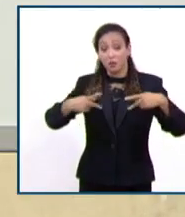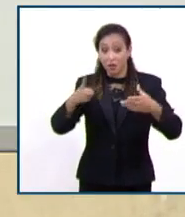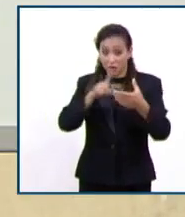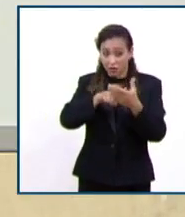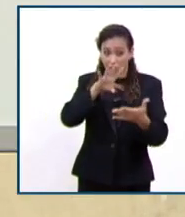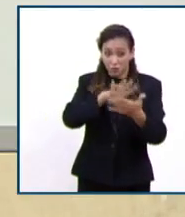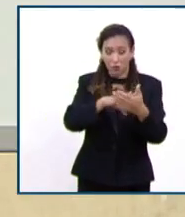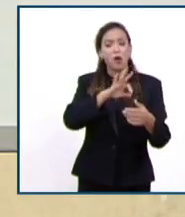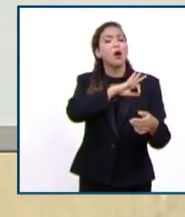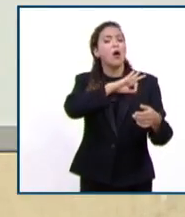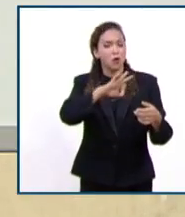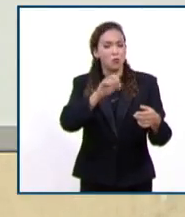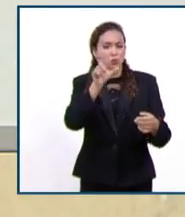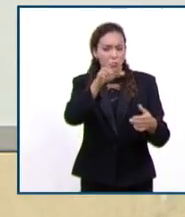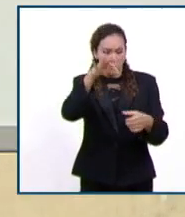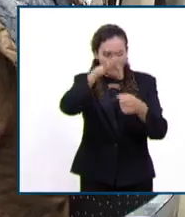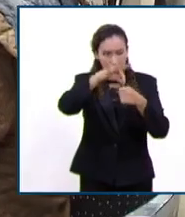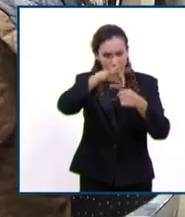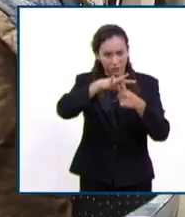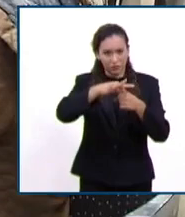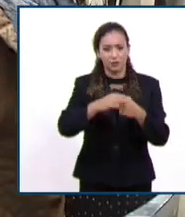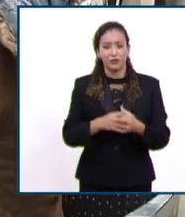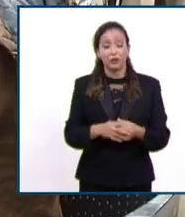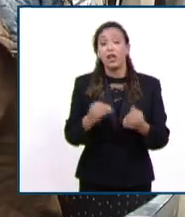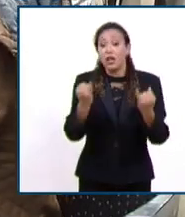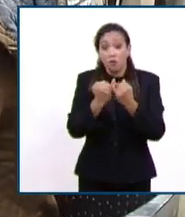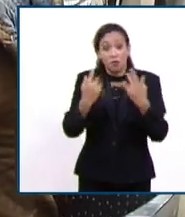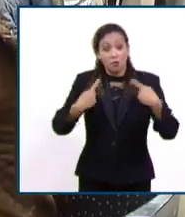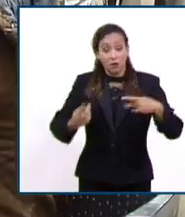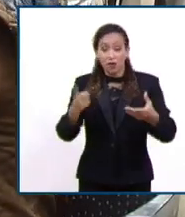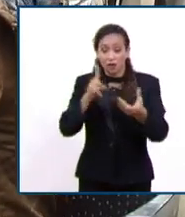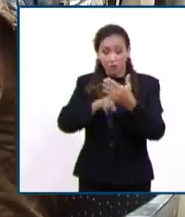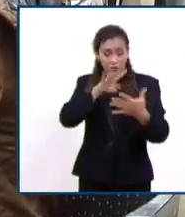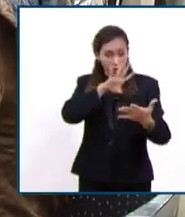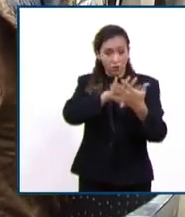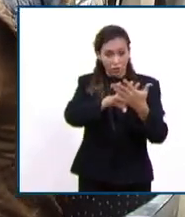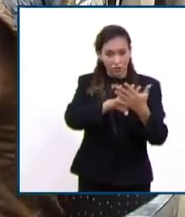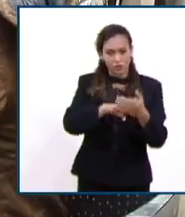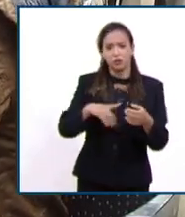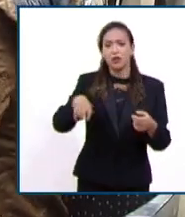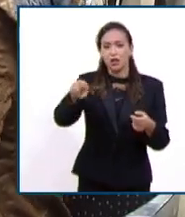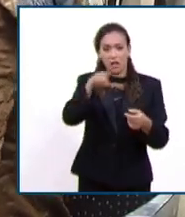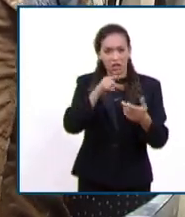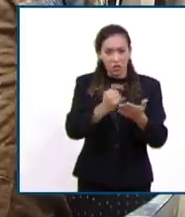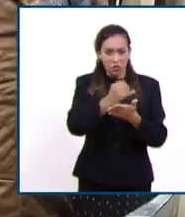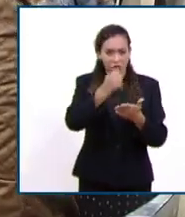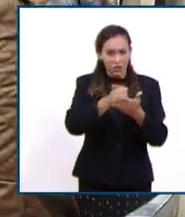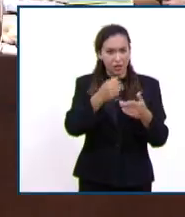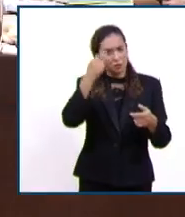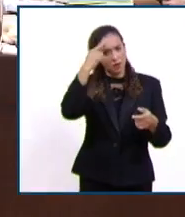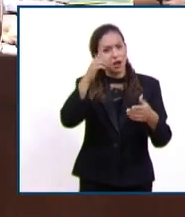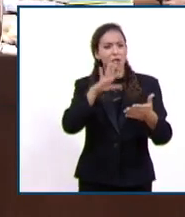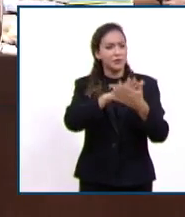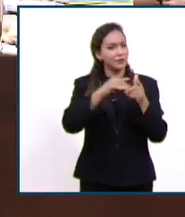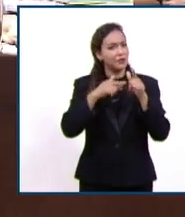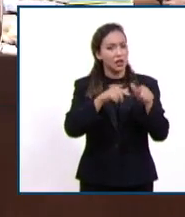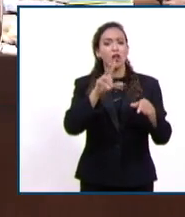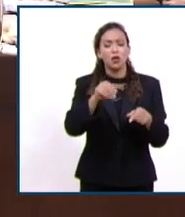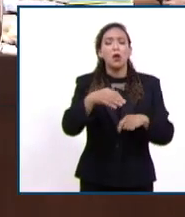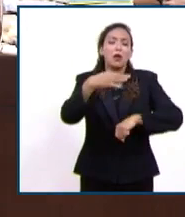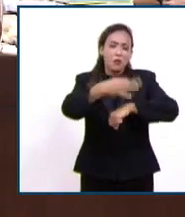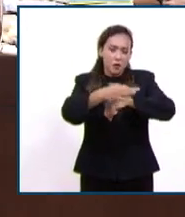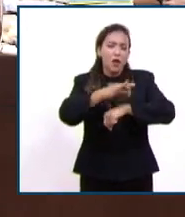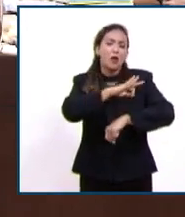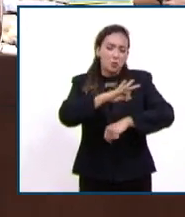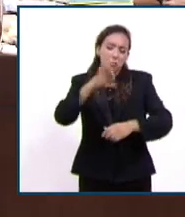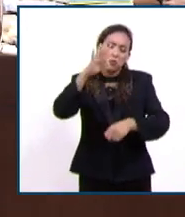del derecho de contar con dicho documento a las personas recluidas que no tengan sentencia condenatoria. Para el canal del